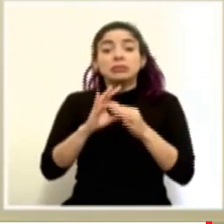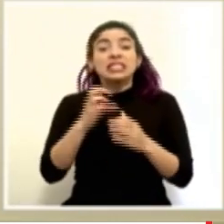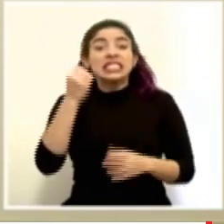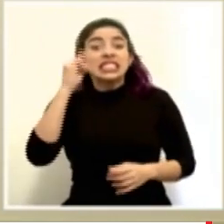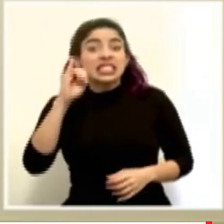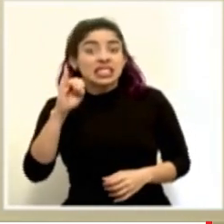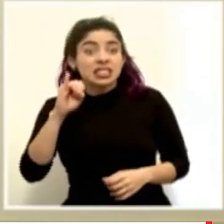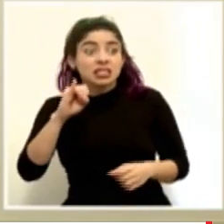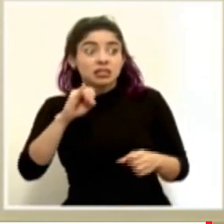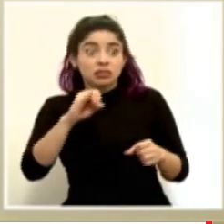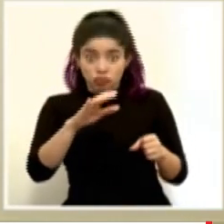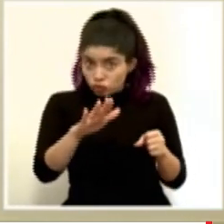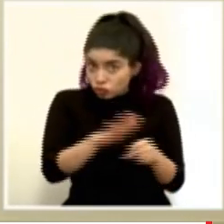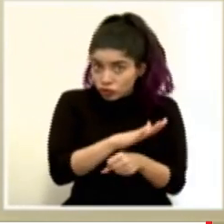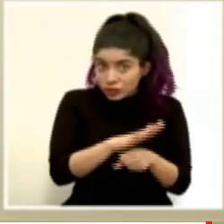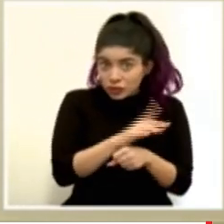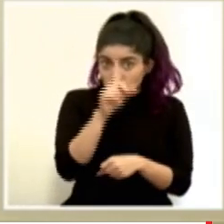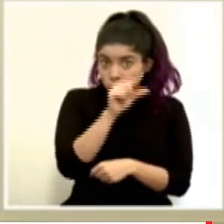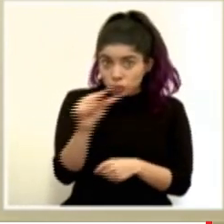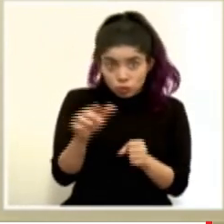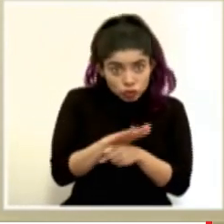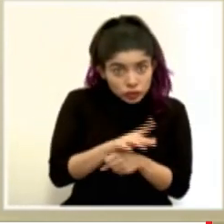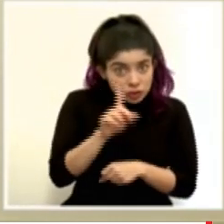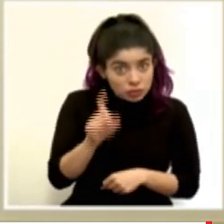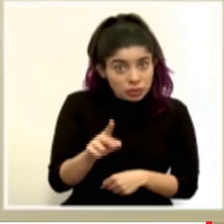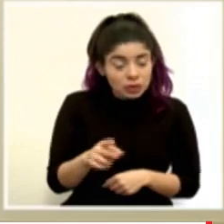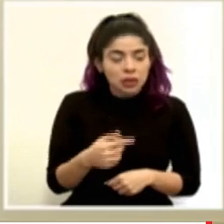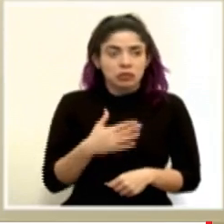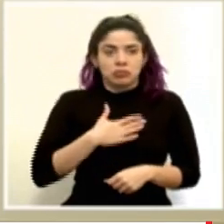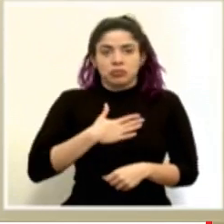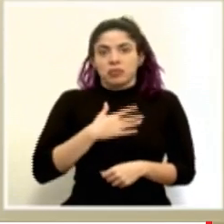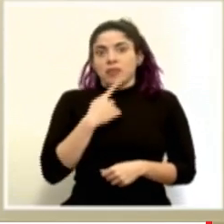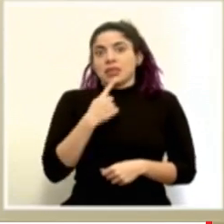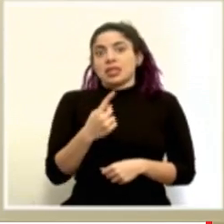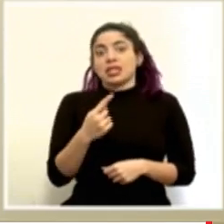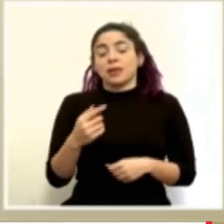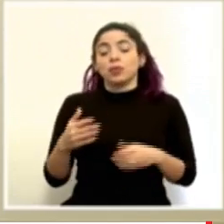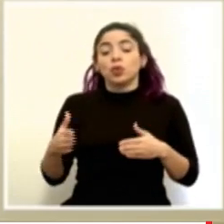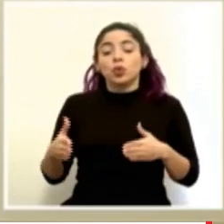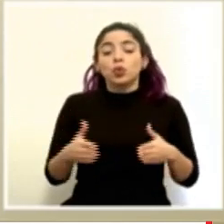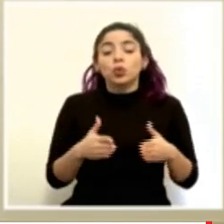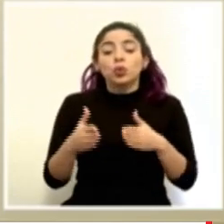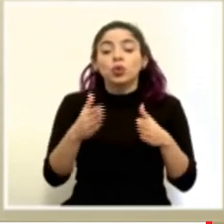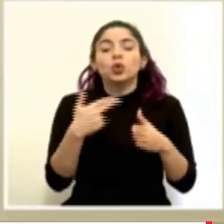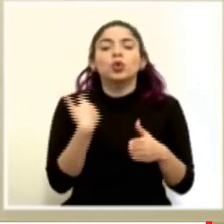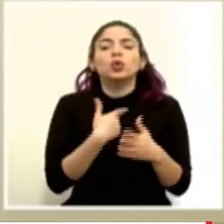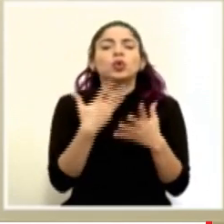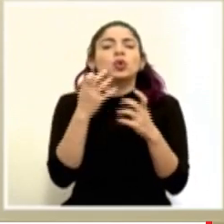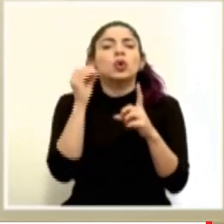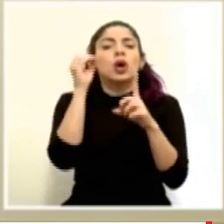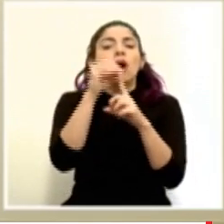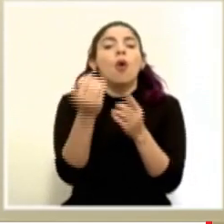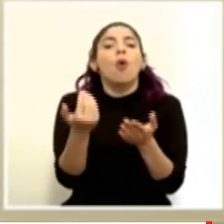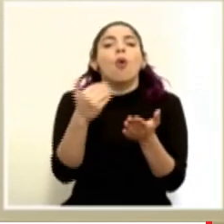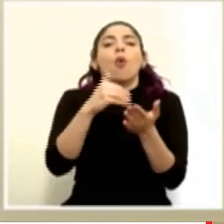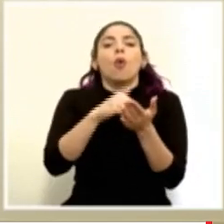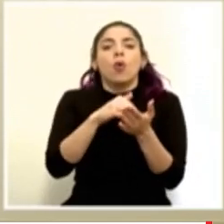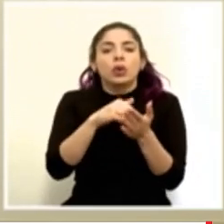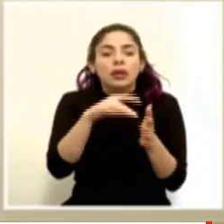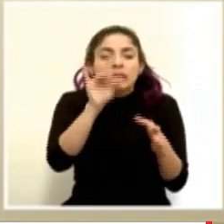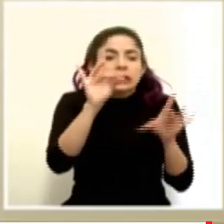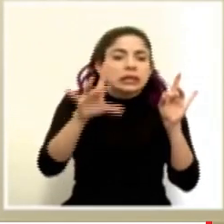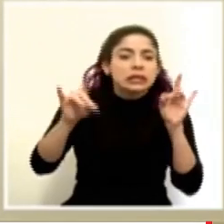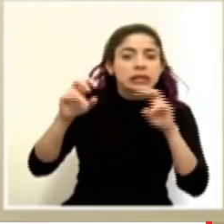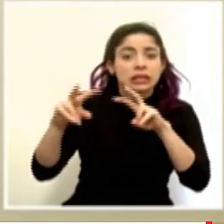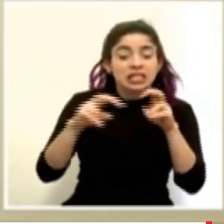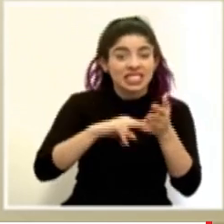es suficiente esta semana, yo lo que dijimos es la ruta, lo que queremos es ganar otra vez trazabilidad,